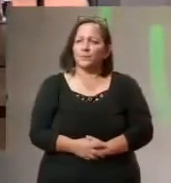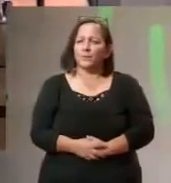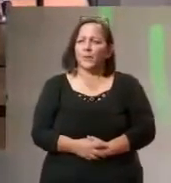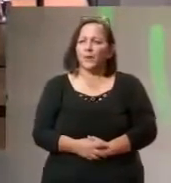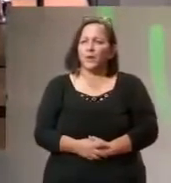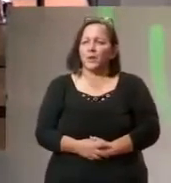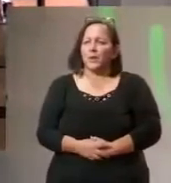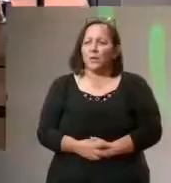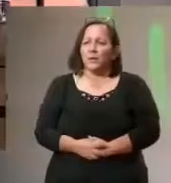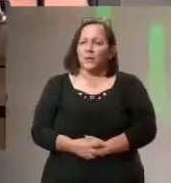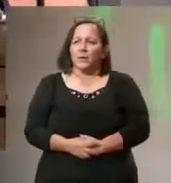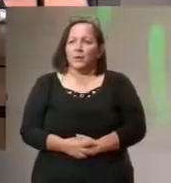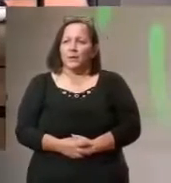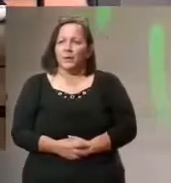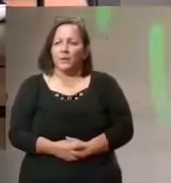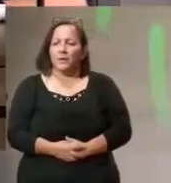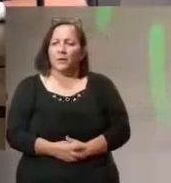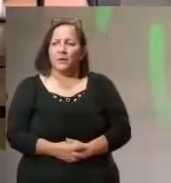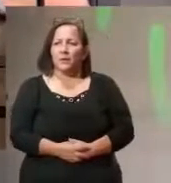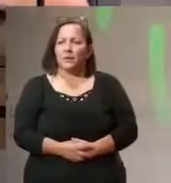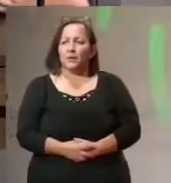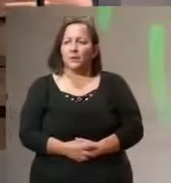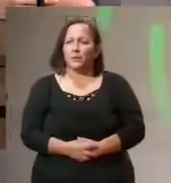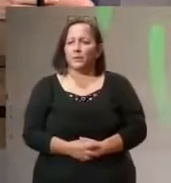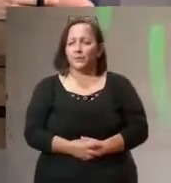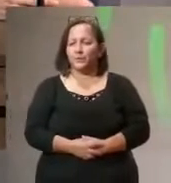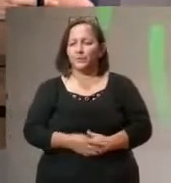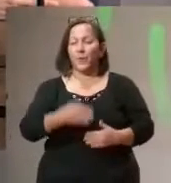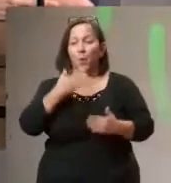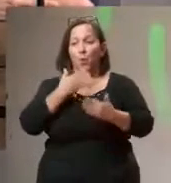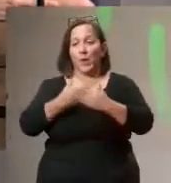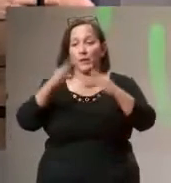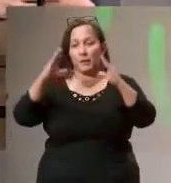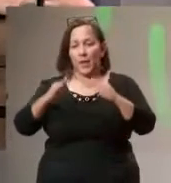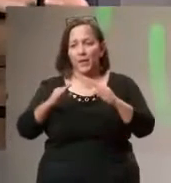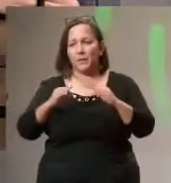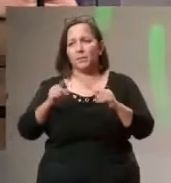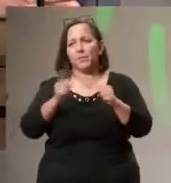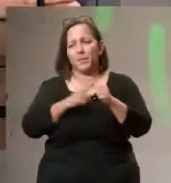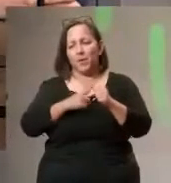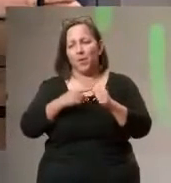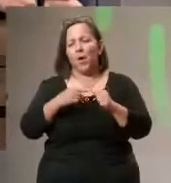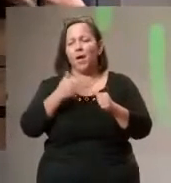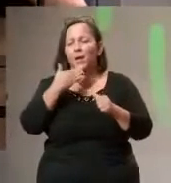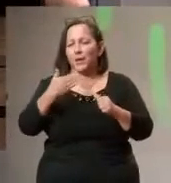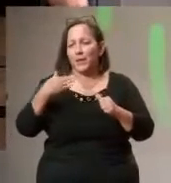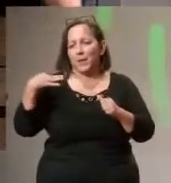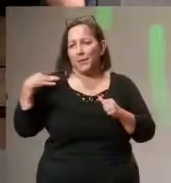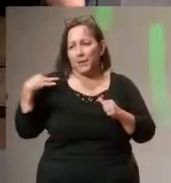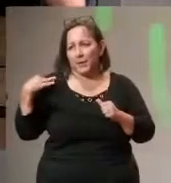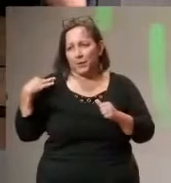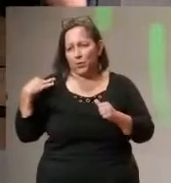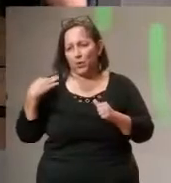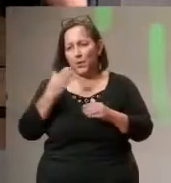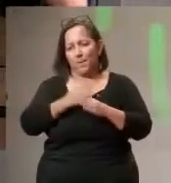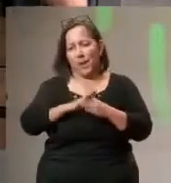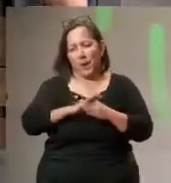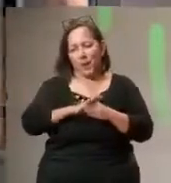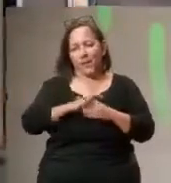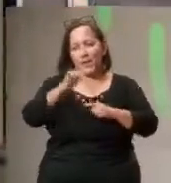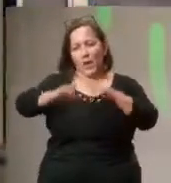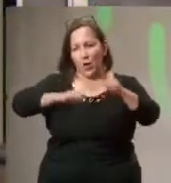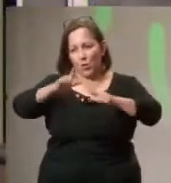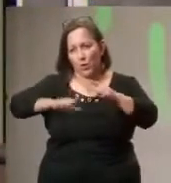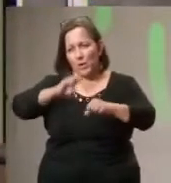Buenas tardes, yo creo que ya es buenas tardes, ¿verdad? Primero agradecer la invitación de parte del